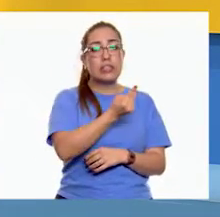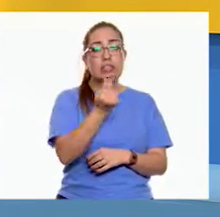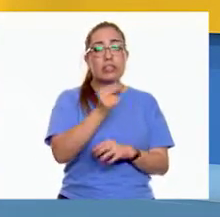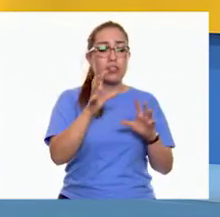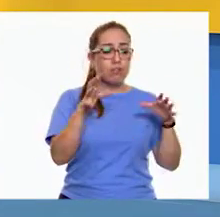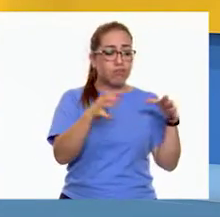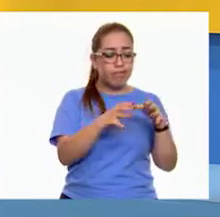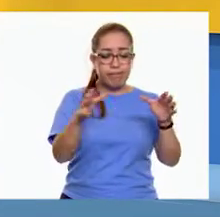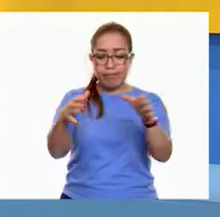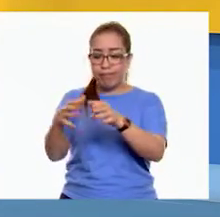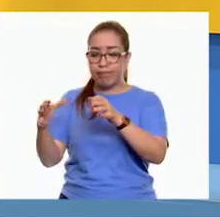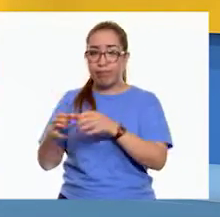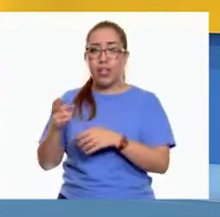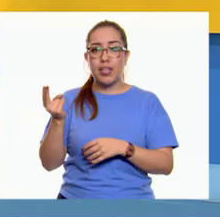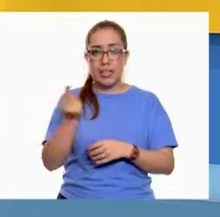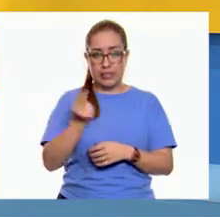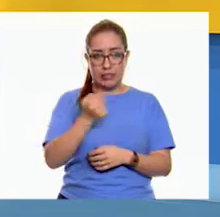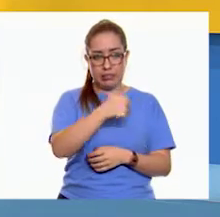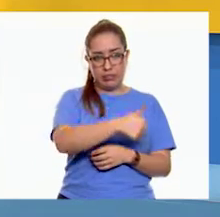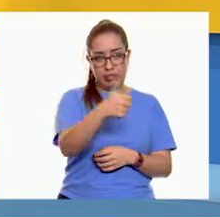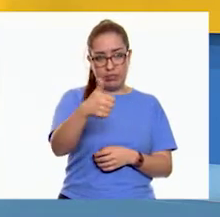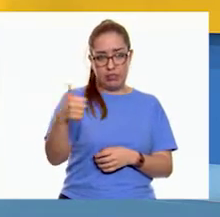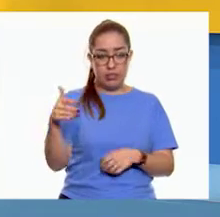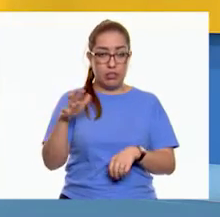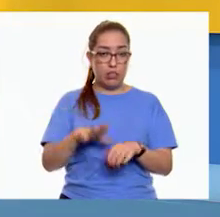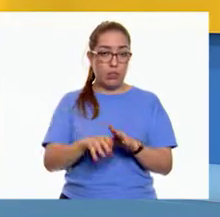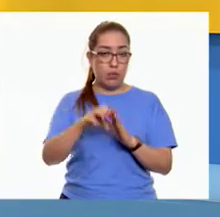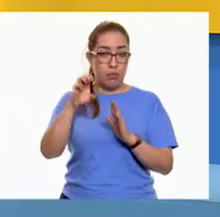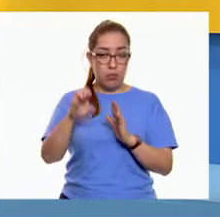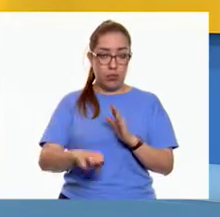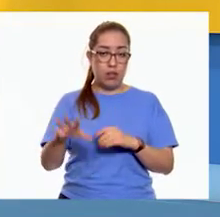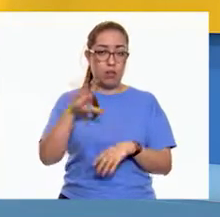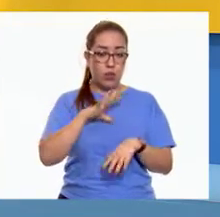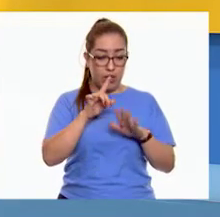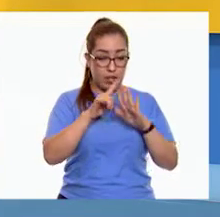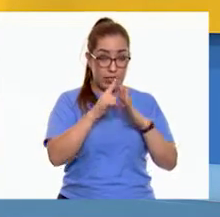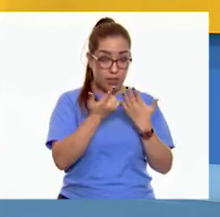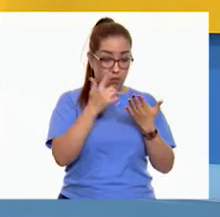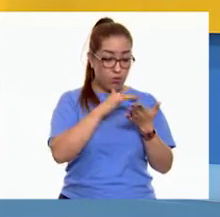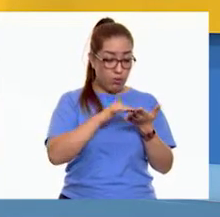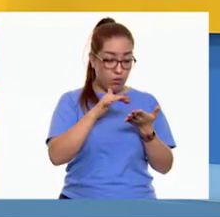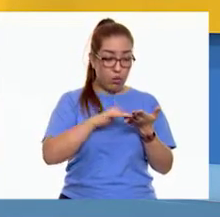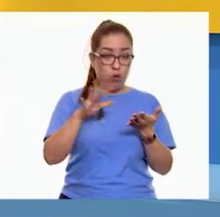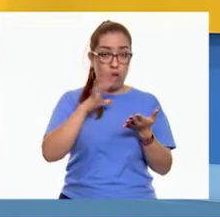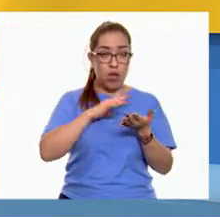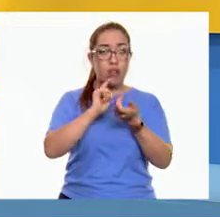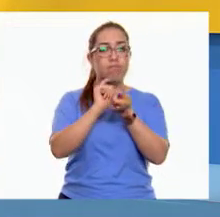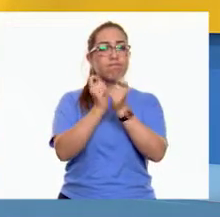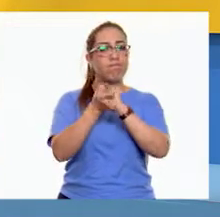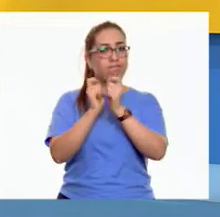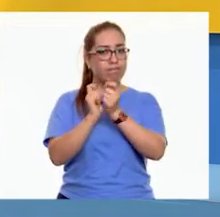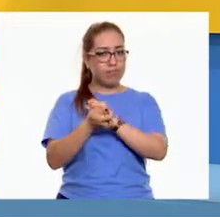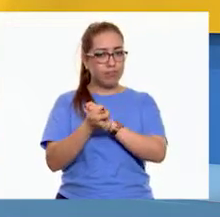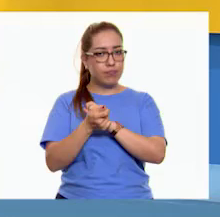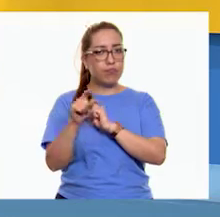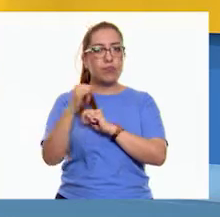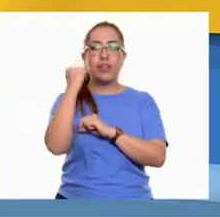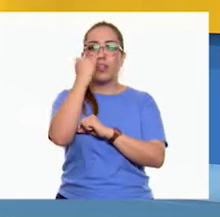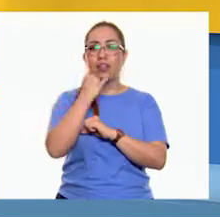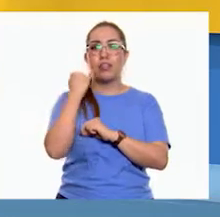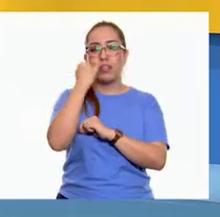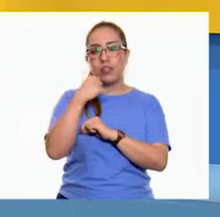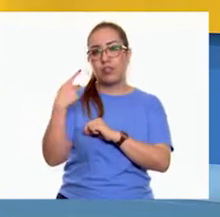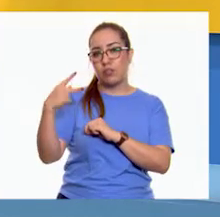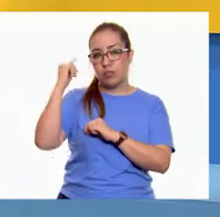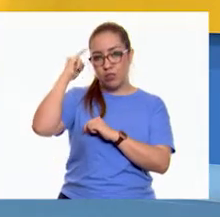contexto. Por ejemplo, existen versiones de los libros de texto traducidas a cada una de las 64 lenguas indígenas que se